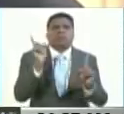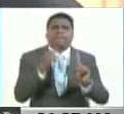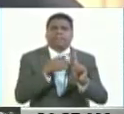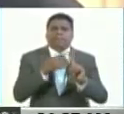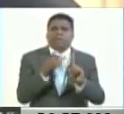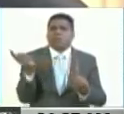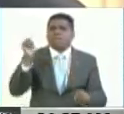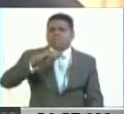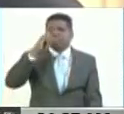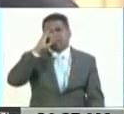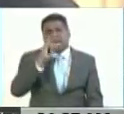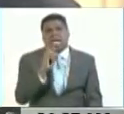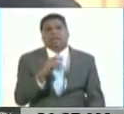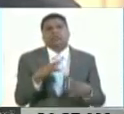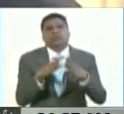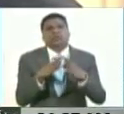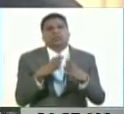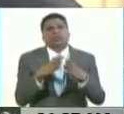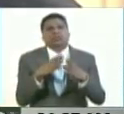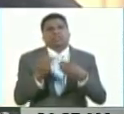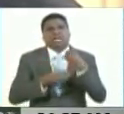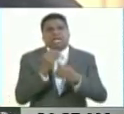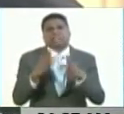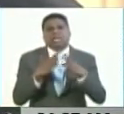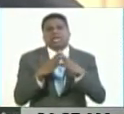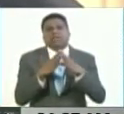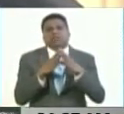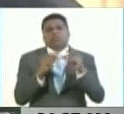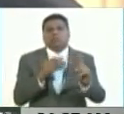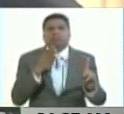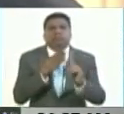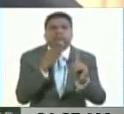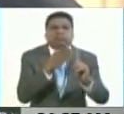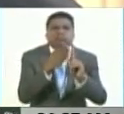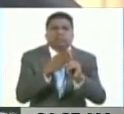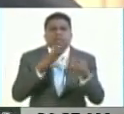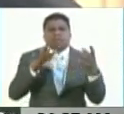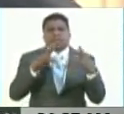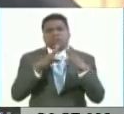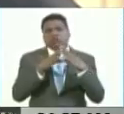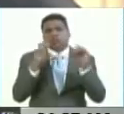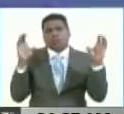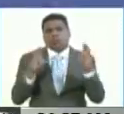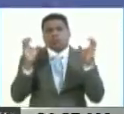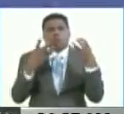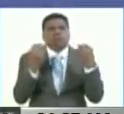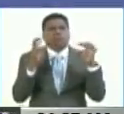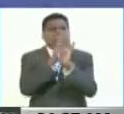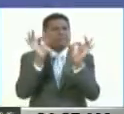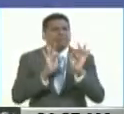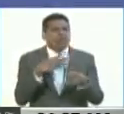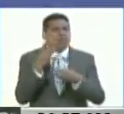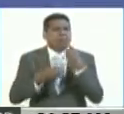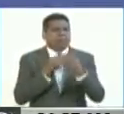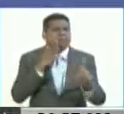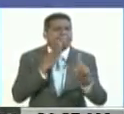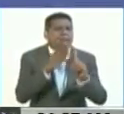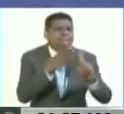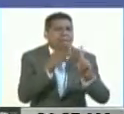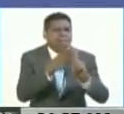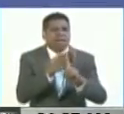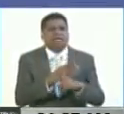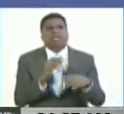son los primeros meses donde se hace mayor cantidad de ataques informáticos en las plataformas. Tú decías que hay muchas maneras de hacer un ataque. Muchísimas maneras.